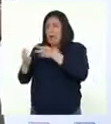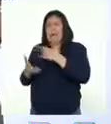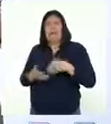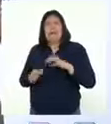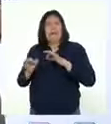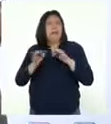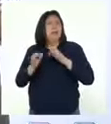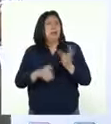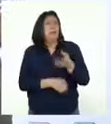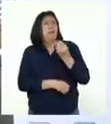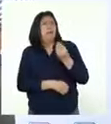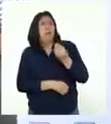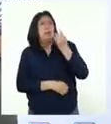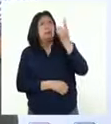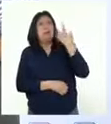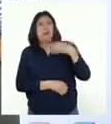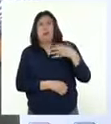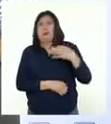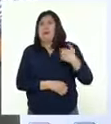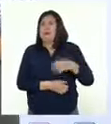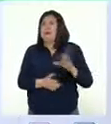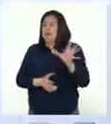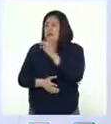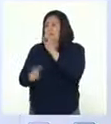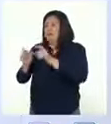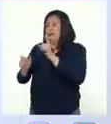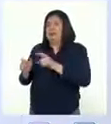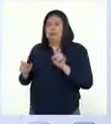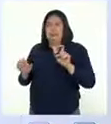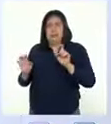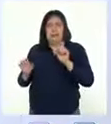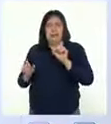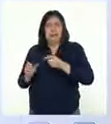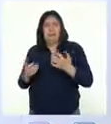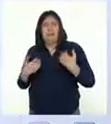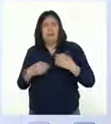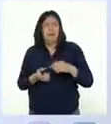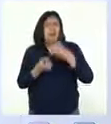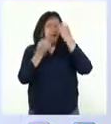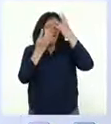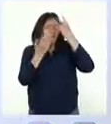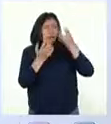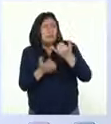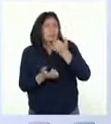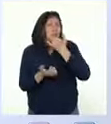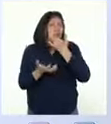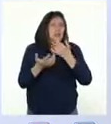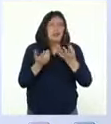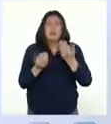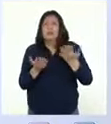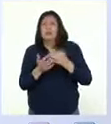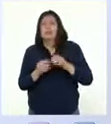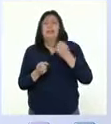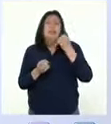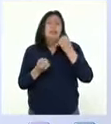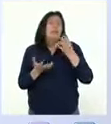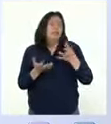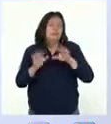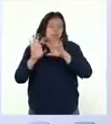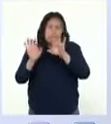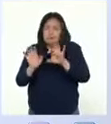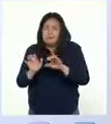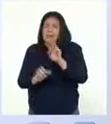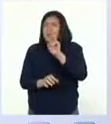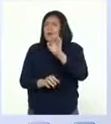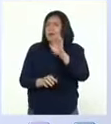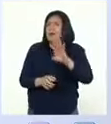y explicar por qué esto es un asunto público. Obtener información sobre esta situación en diversas fuentes confiables, como